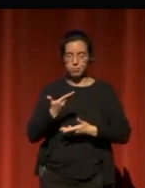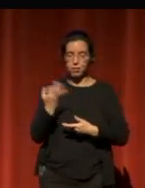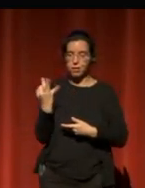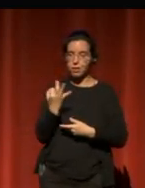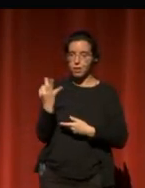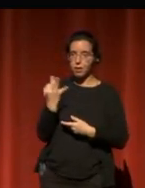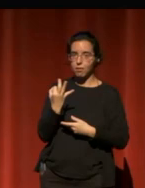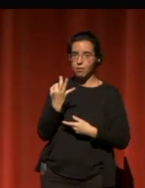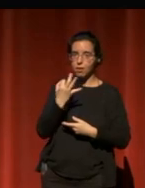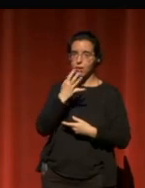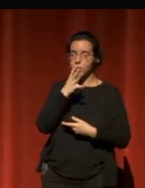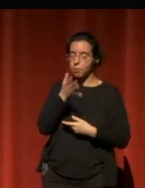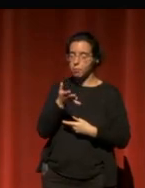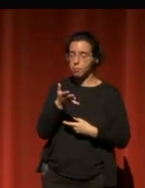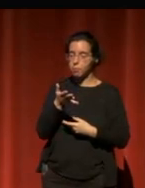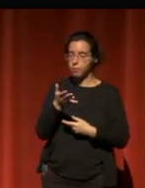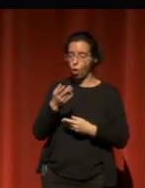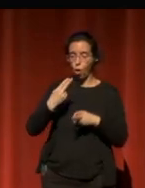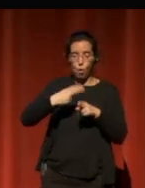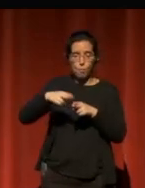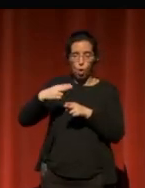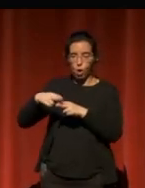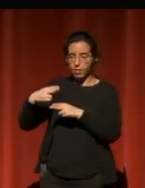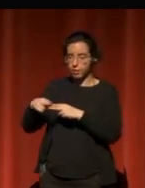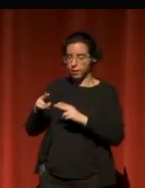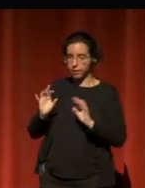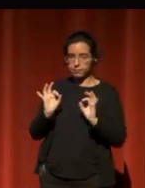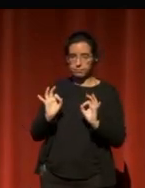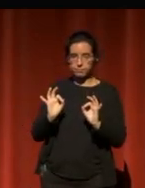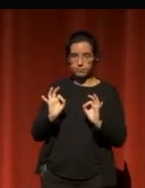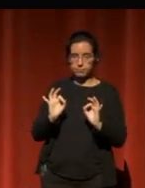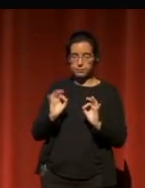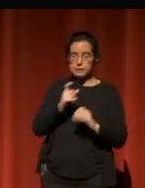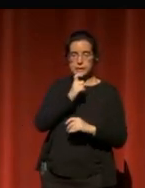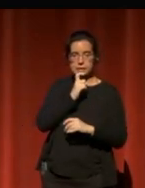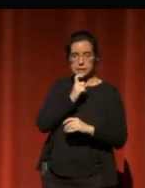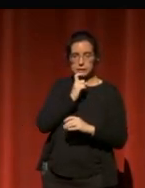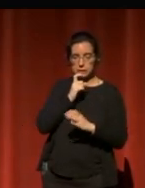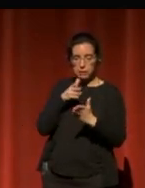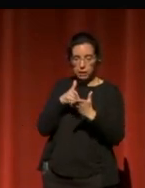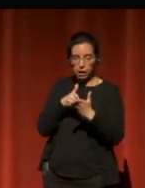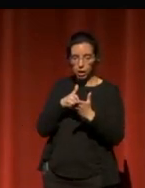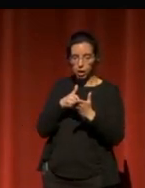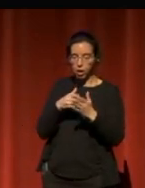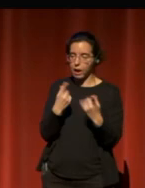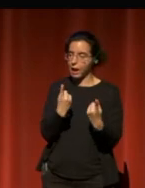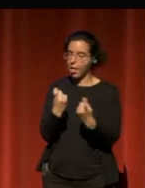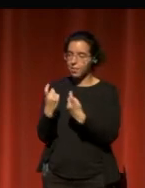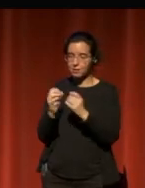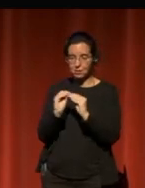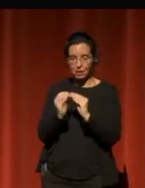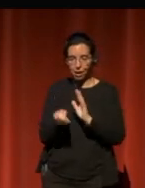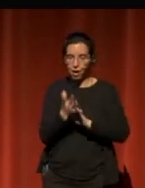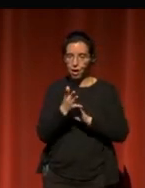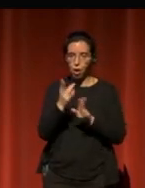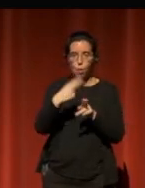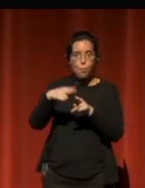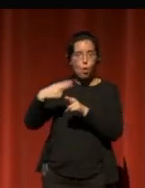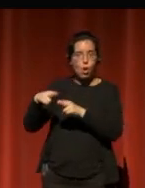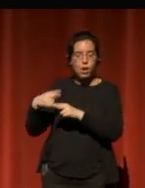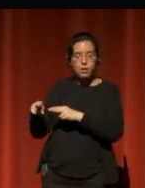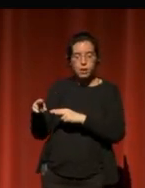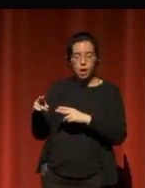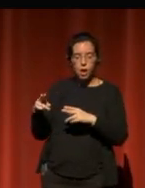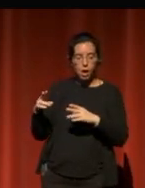habla de políticas, ¿no? Pues las políticas en este estado complejo necesariamente han de ser compartidas.